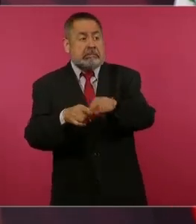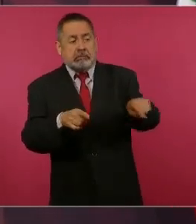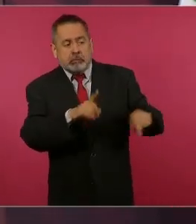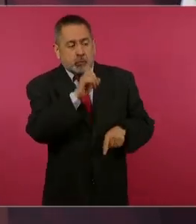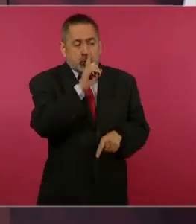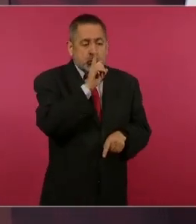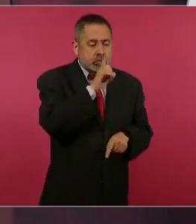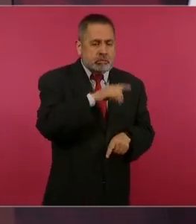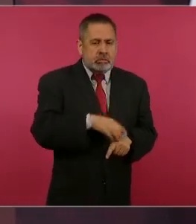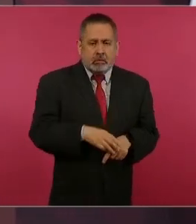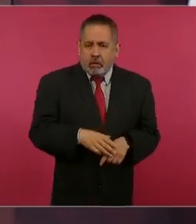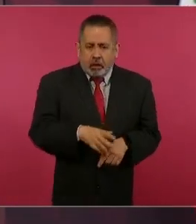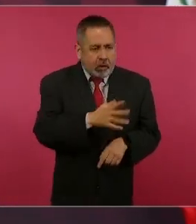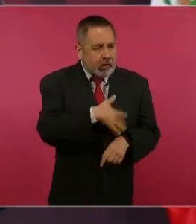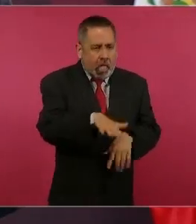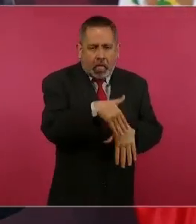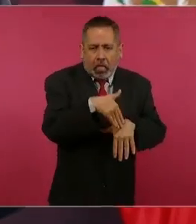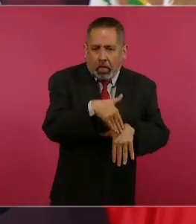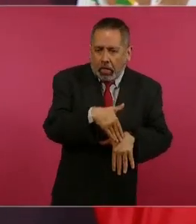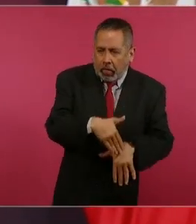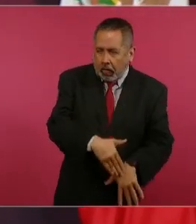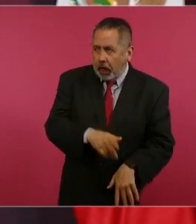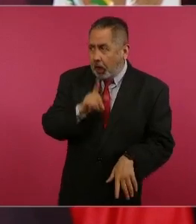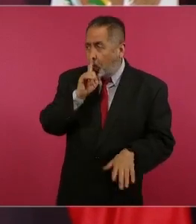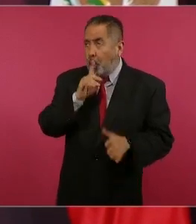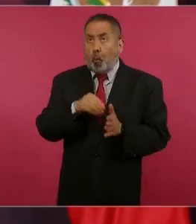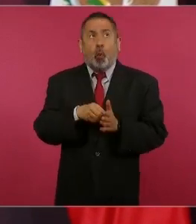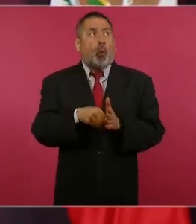Y ahí van todos, ¿no?